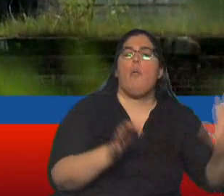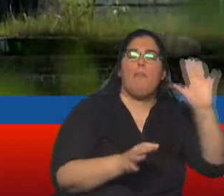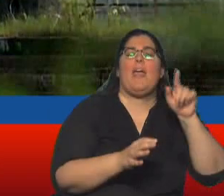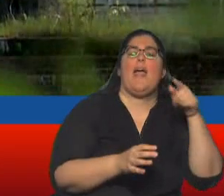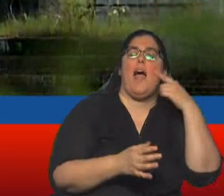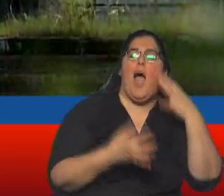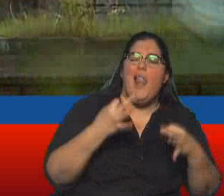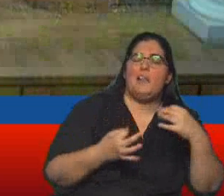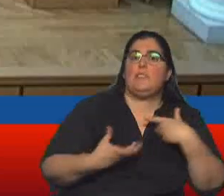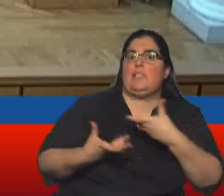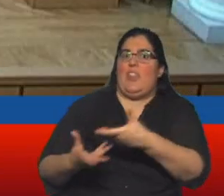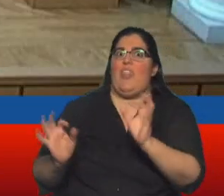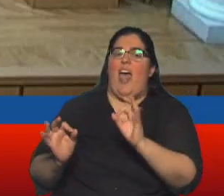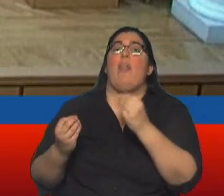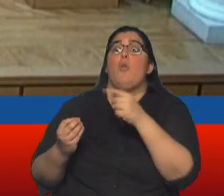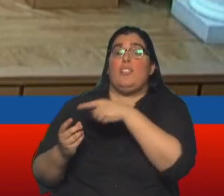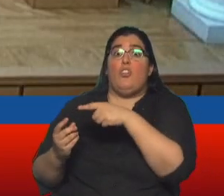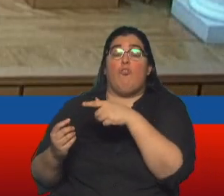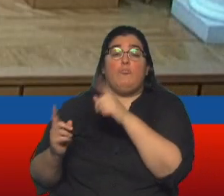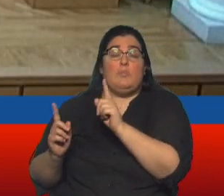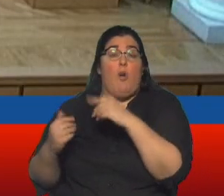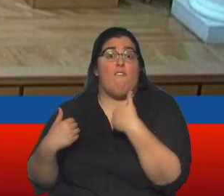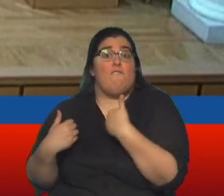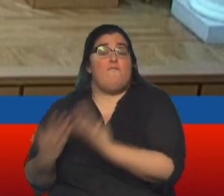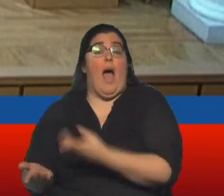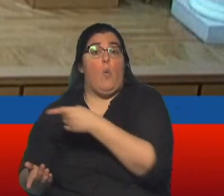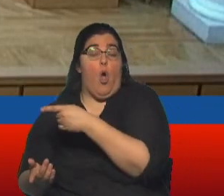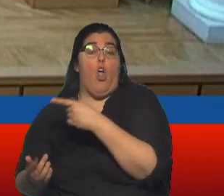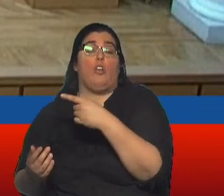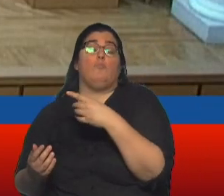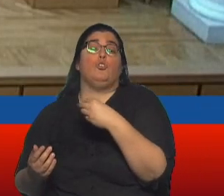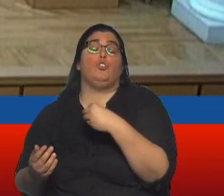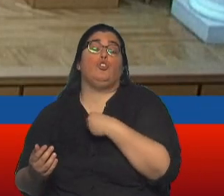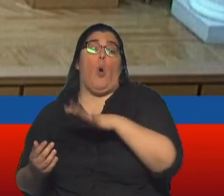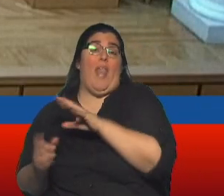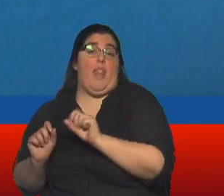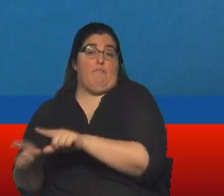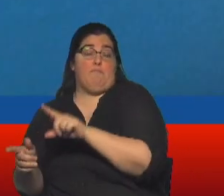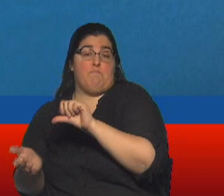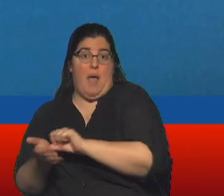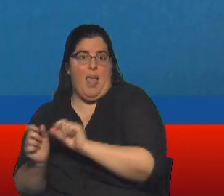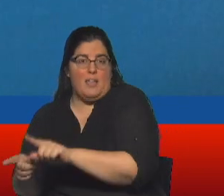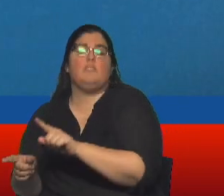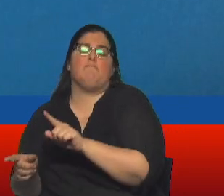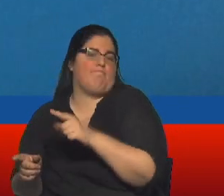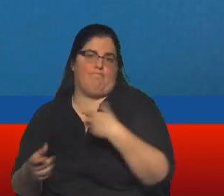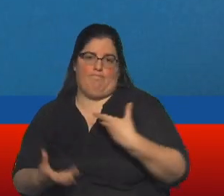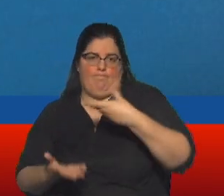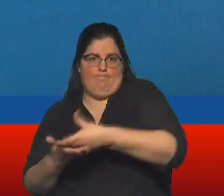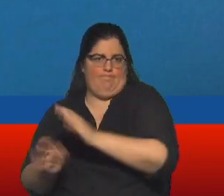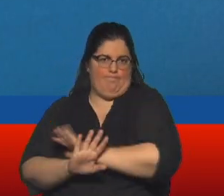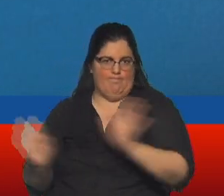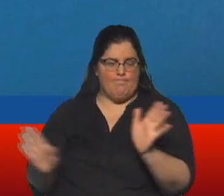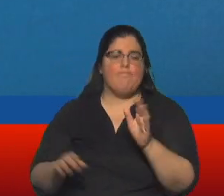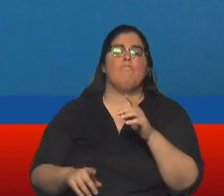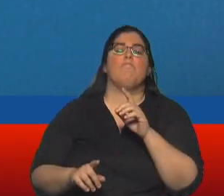Varsovia en caso de seguir avalando el fallo que reivindica su soberanía judicial. La presidenta de la Comisión Europea, Ursula